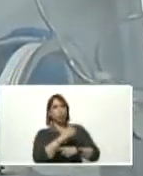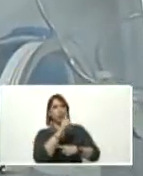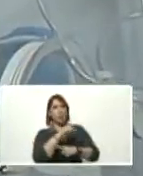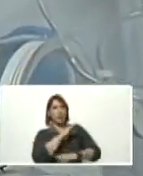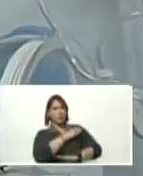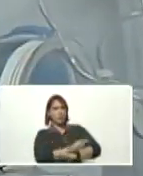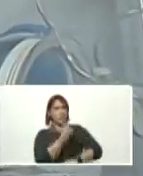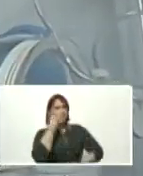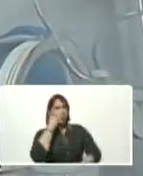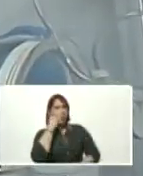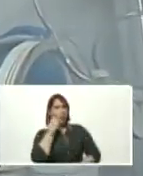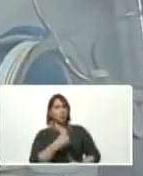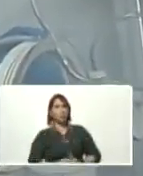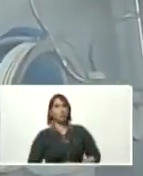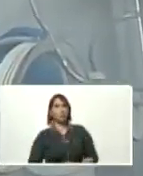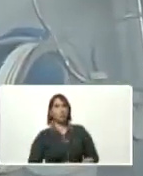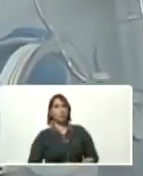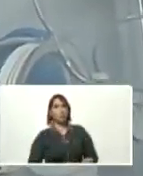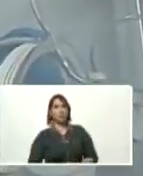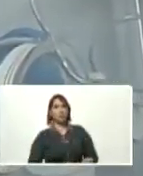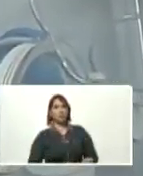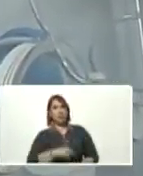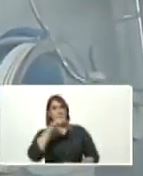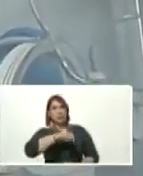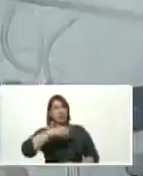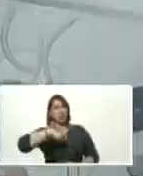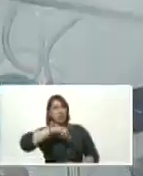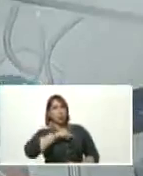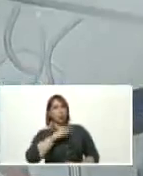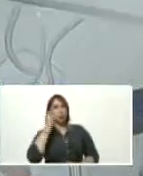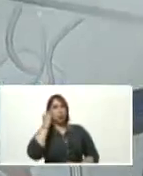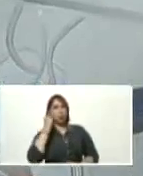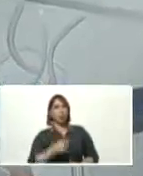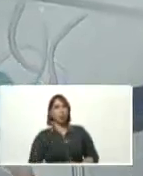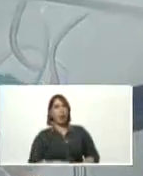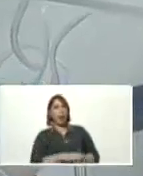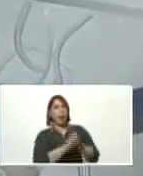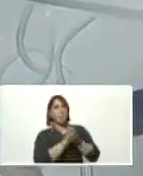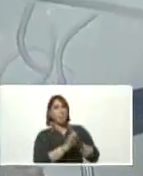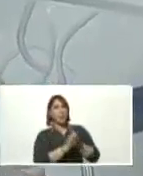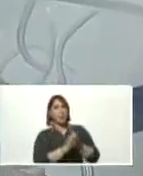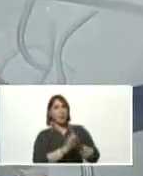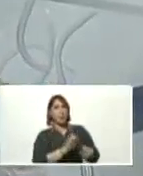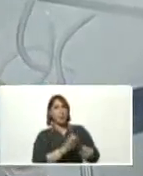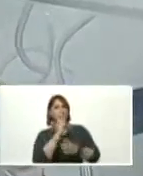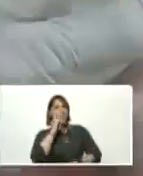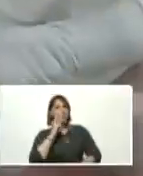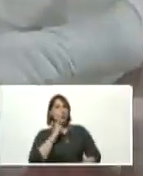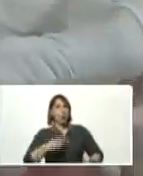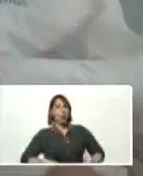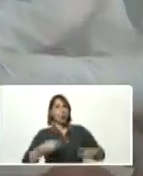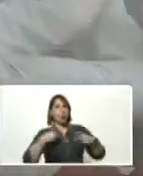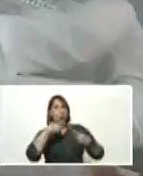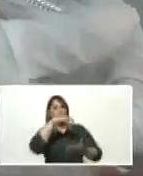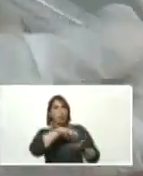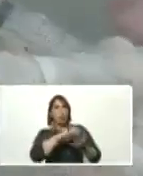feminista, mi presidente. Aquí nosotras, las compañeras de parto humanizado del estado de La